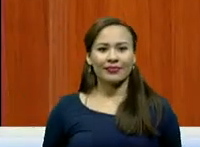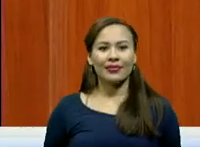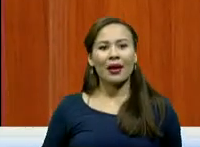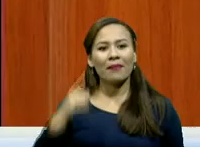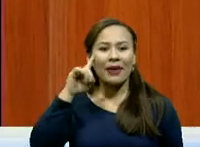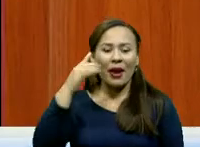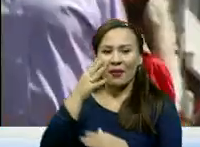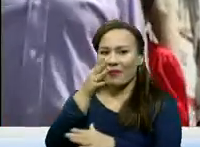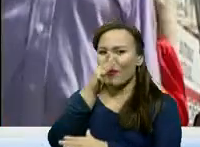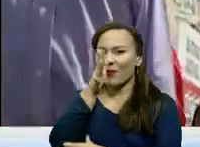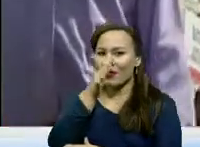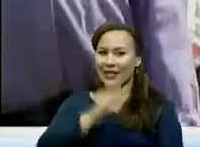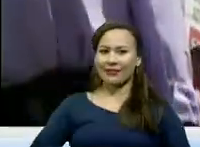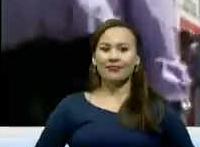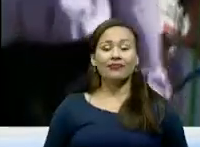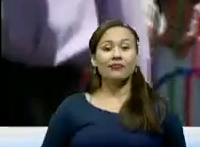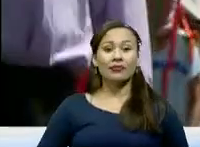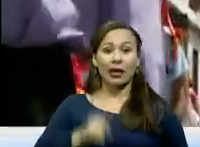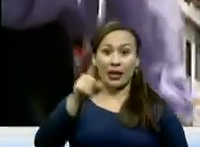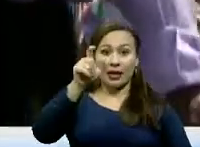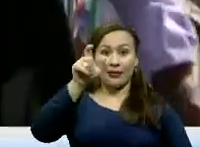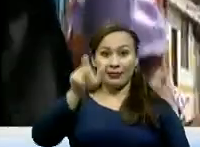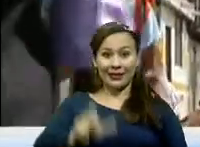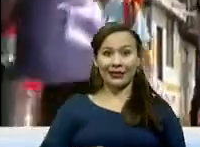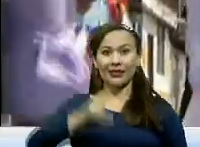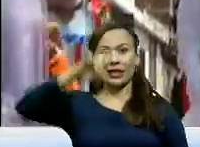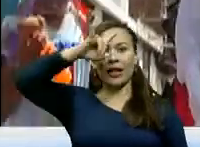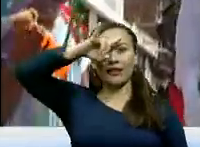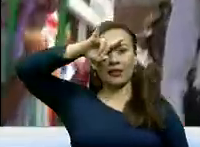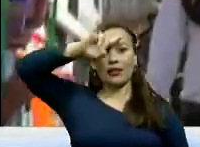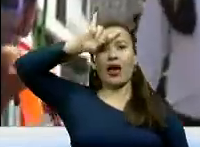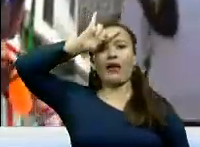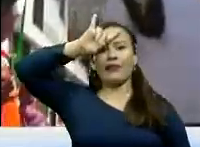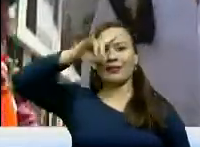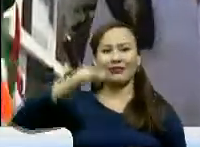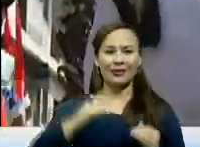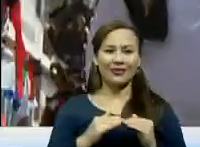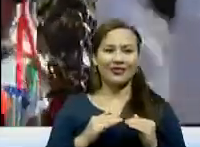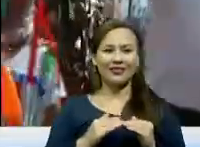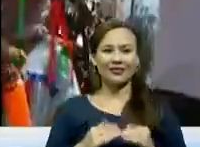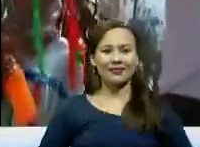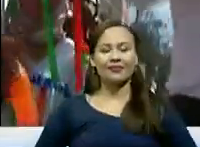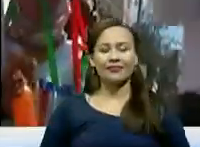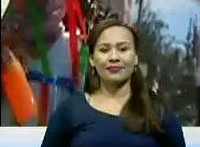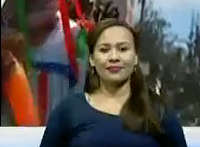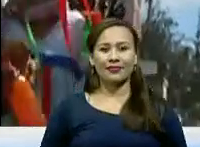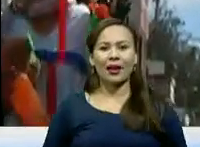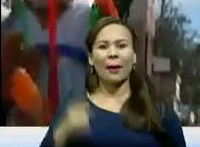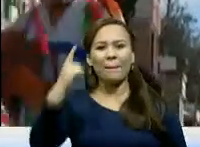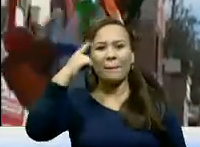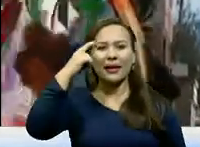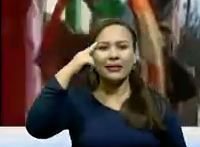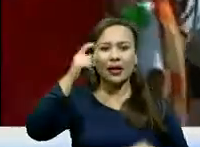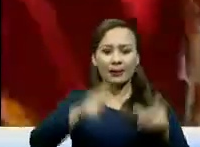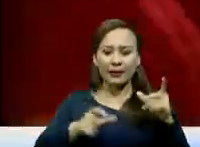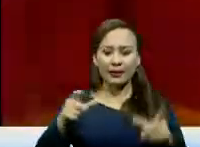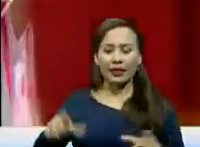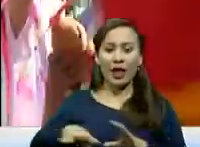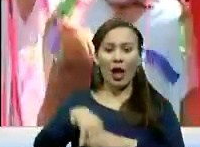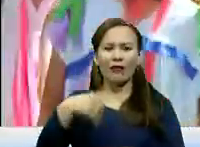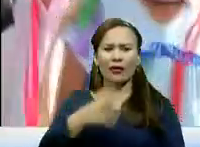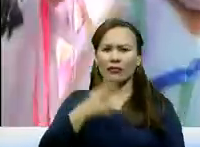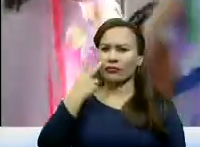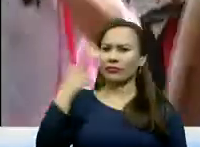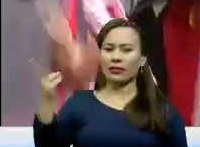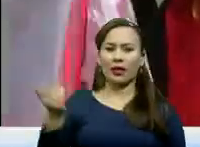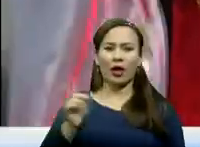suyas, ¿no? Bueno, el personaje del diablo, como contrariamente a lo que piensa la gente que ve de fuera la Diablada,